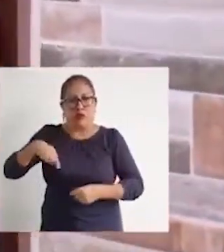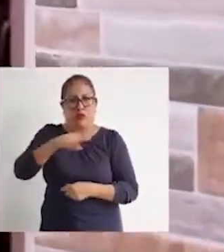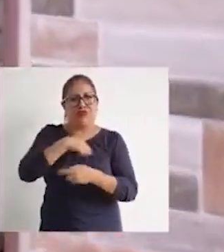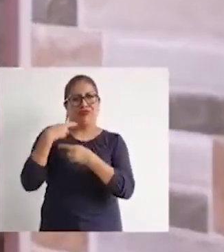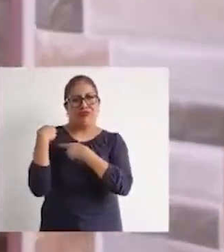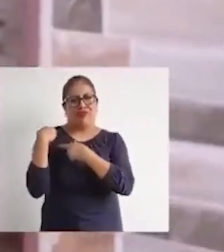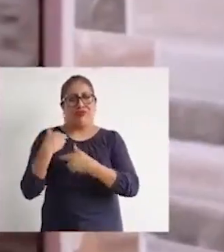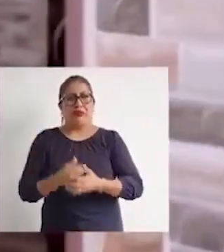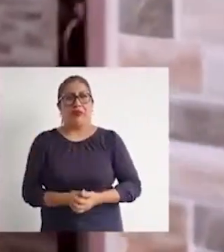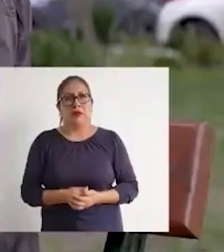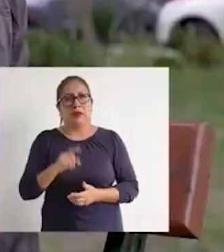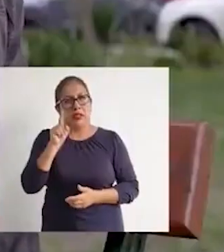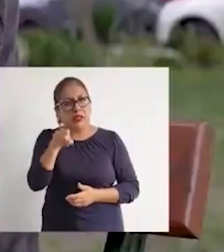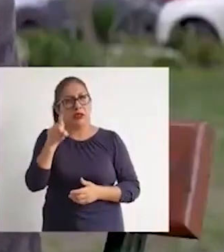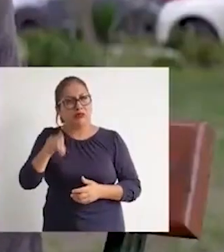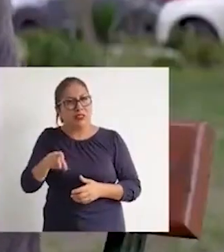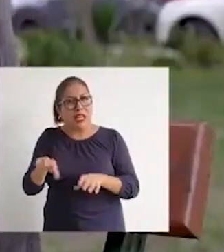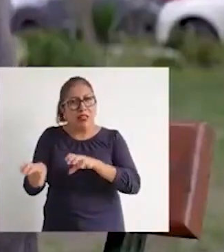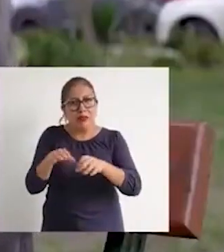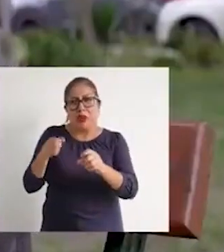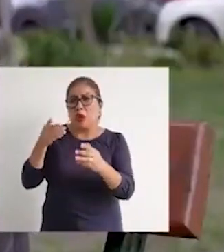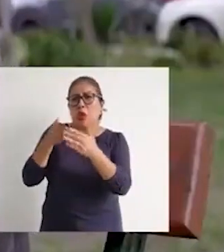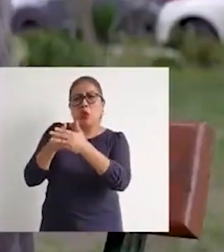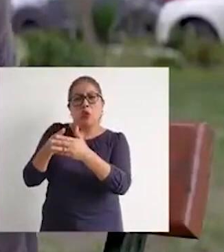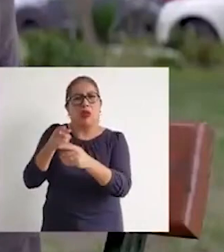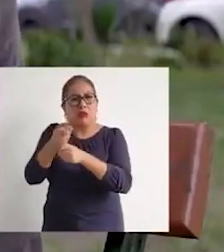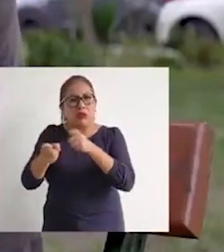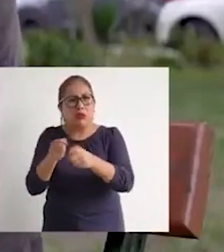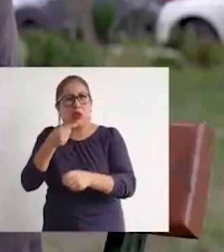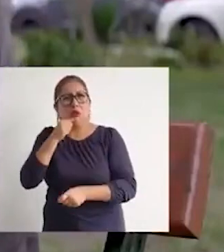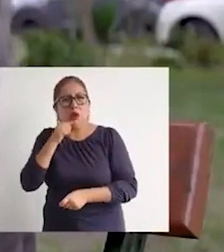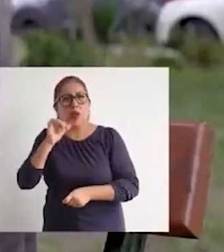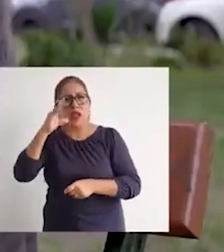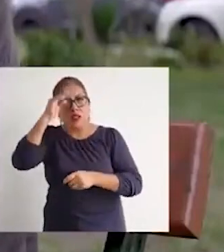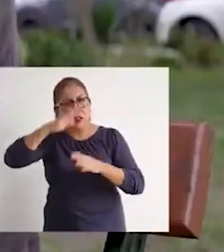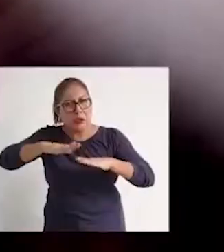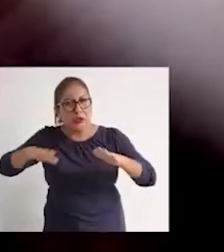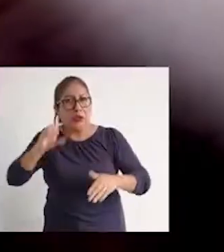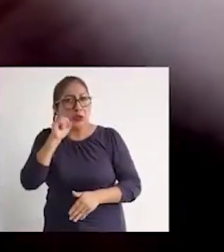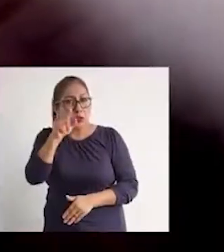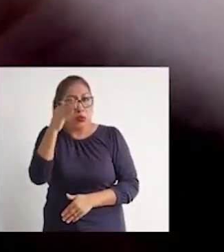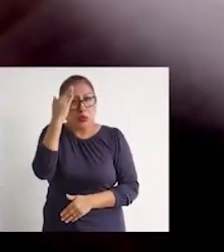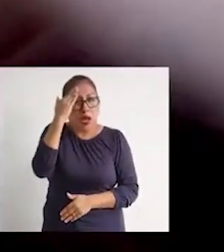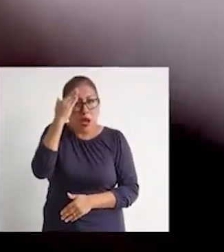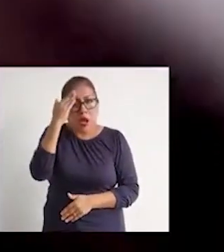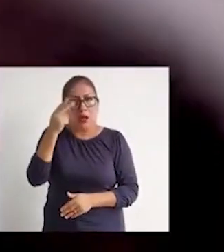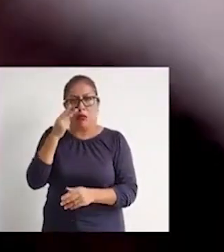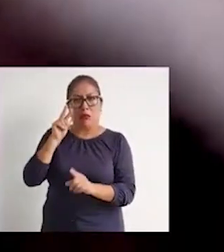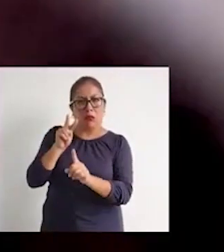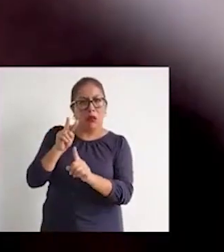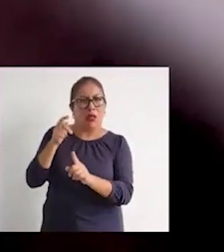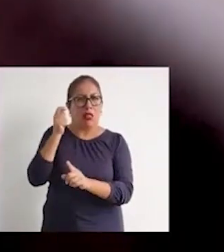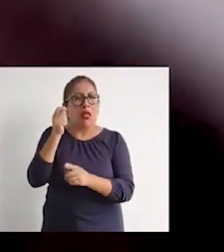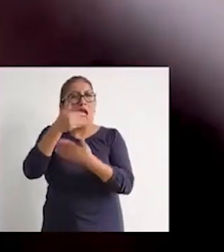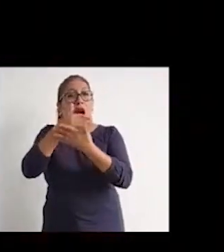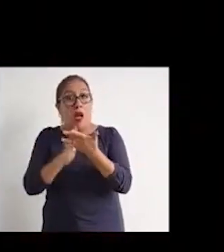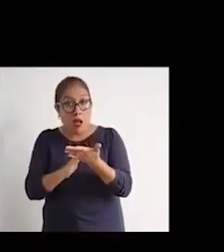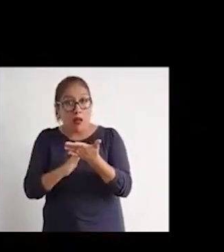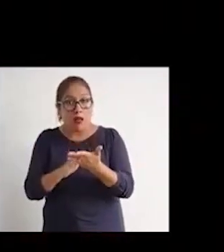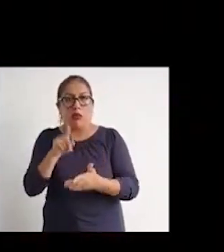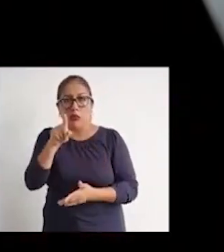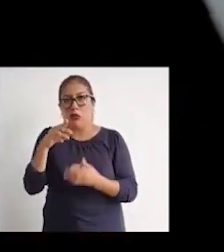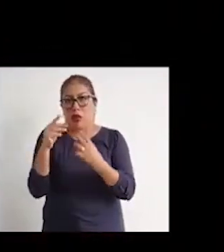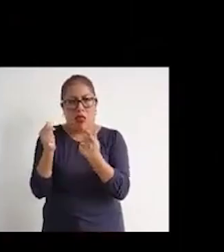todas y todos. Actúa contra la violencia hacia las mujeres y las niñas. Si conoces o eres testigo de un caso